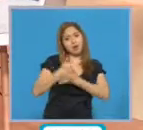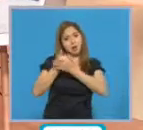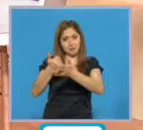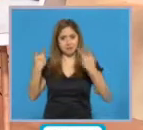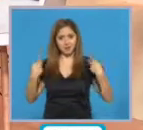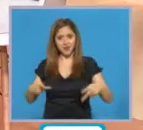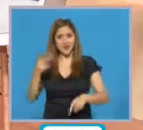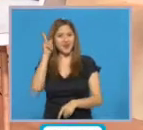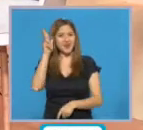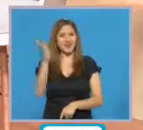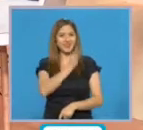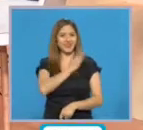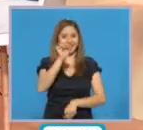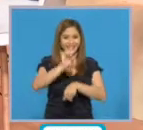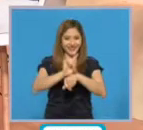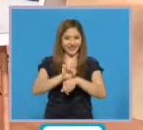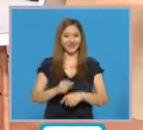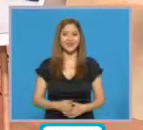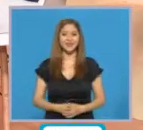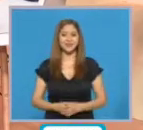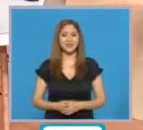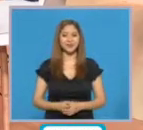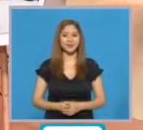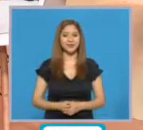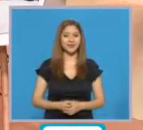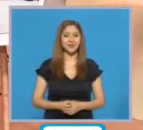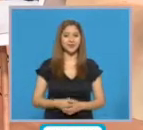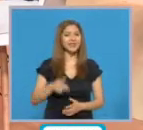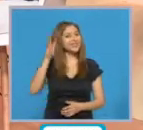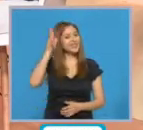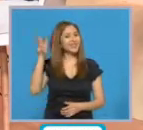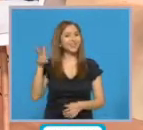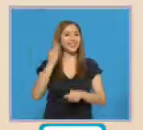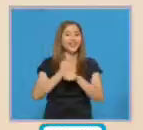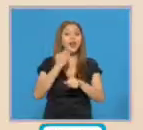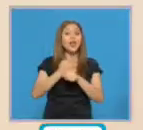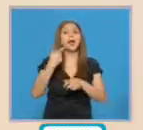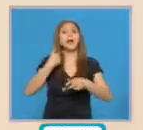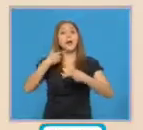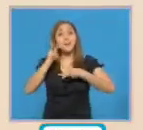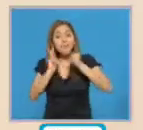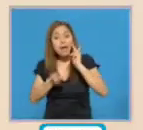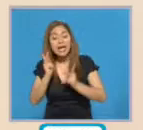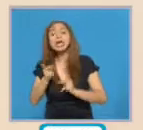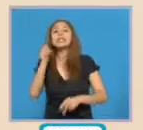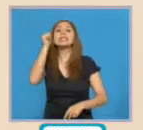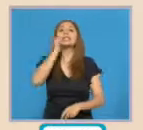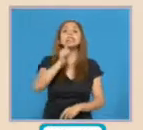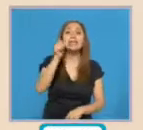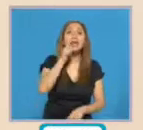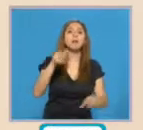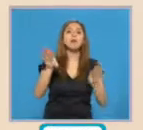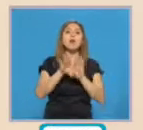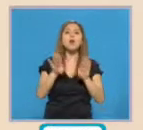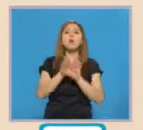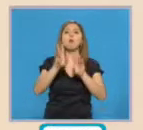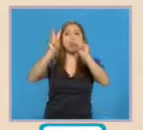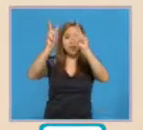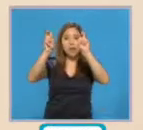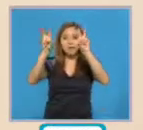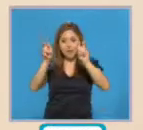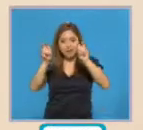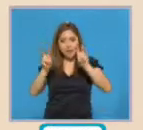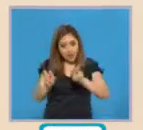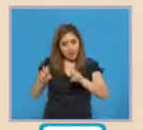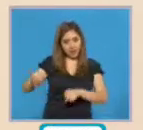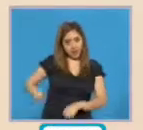es. Hola, Buenos hola, días, hola, ¿qué Norma. tal? ¿Cómo están, chicas? Muy bien. Qué bueno, pues aquí platicando como siempre de cosas interesantes que nos pueden servir, más